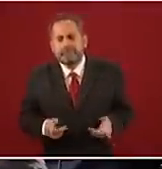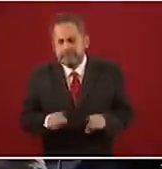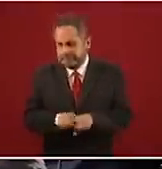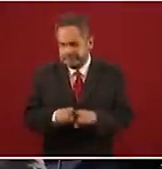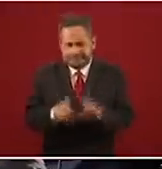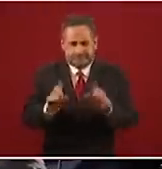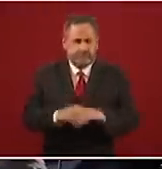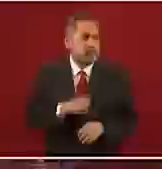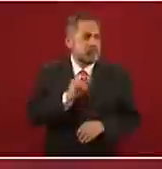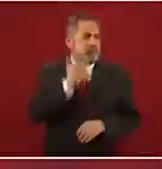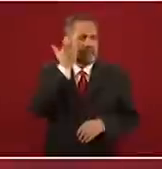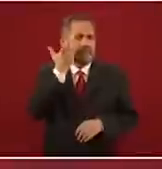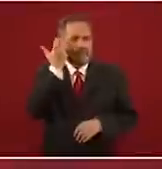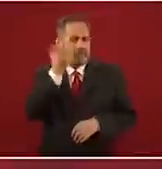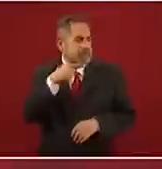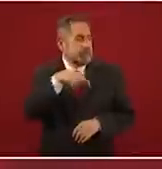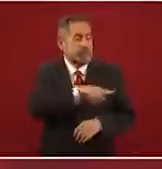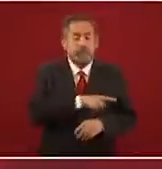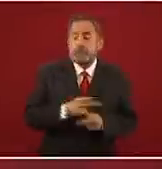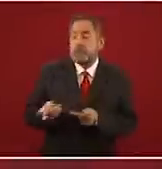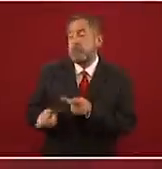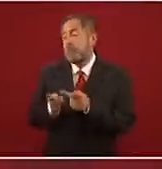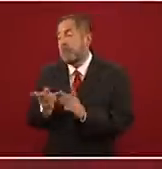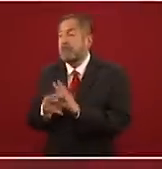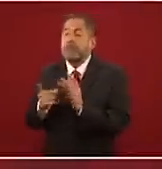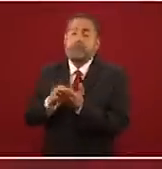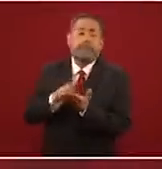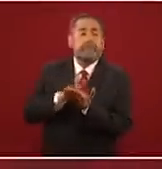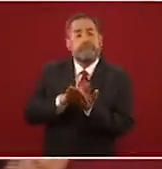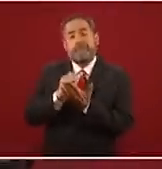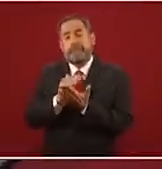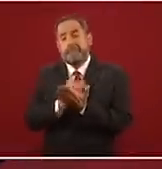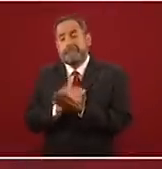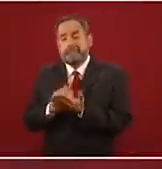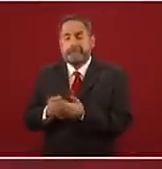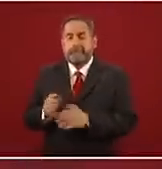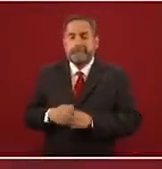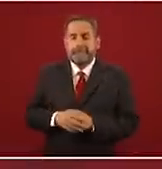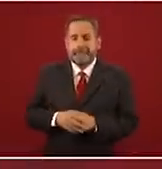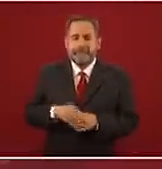hacen encuestas, dejan las carteras